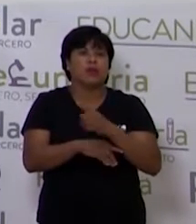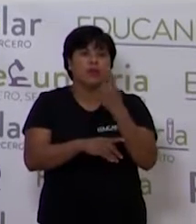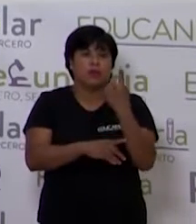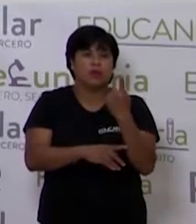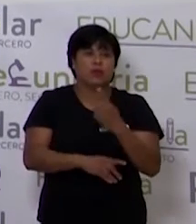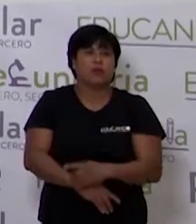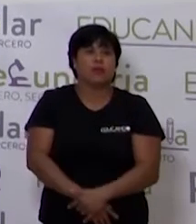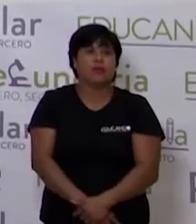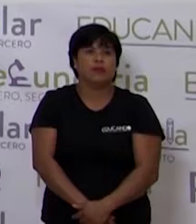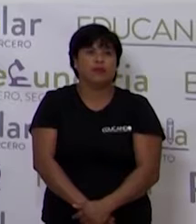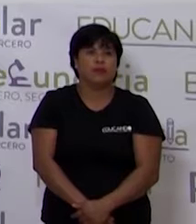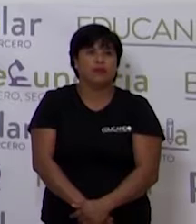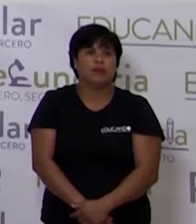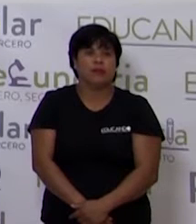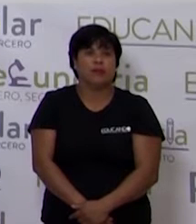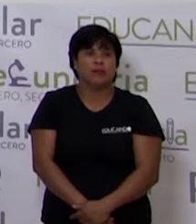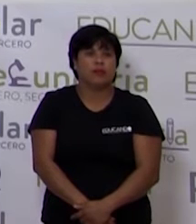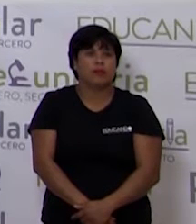1.